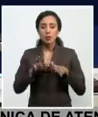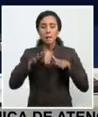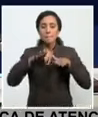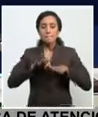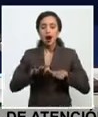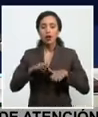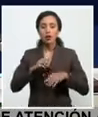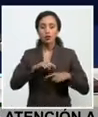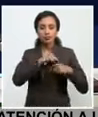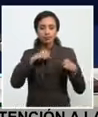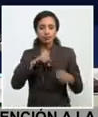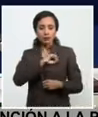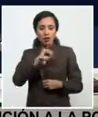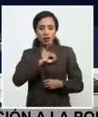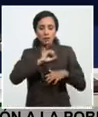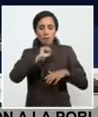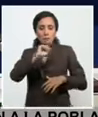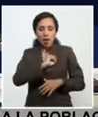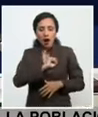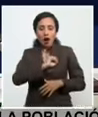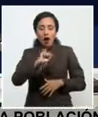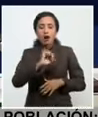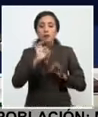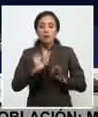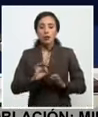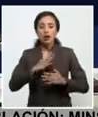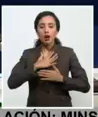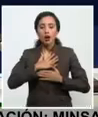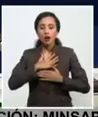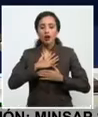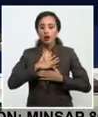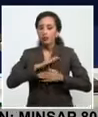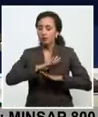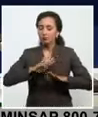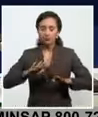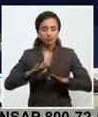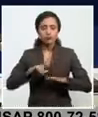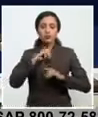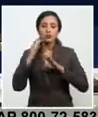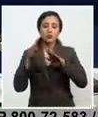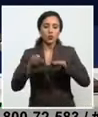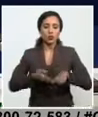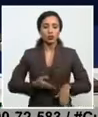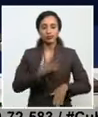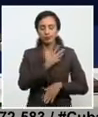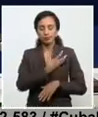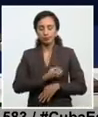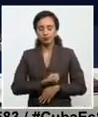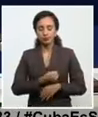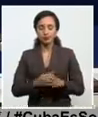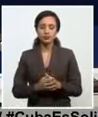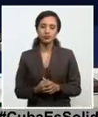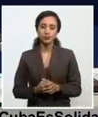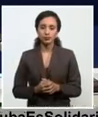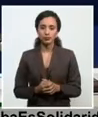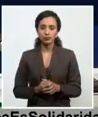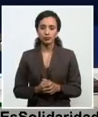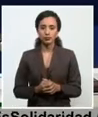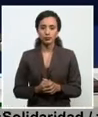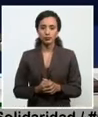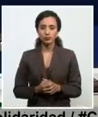cardiorrespiratoria. Y lamentablemente este paciente falleció. Y